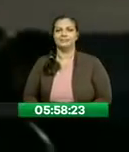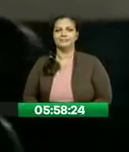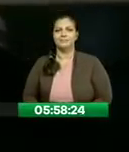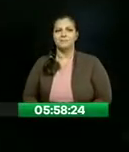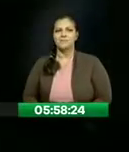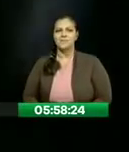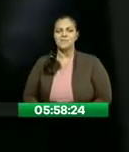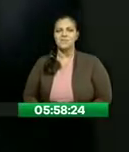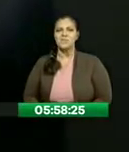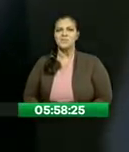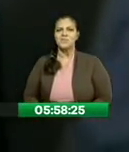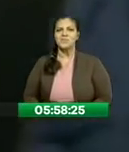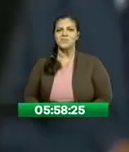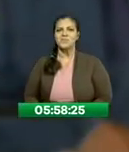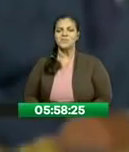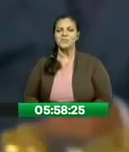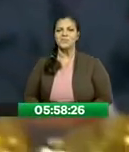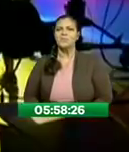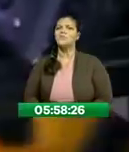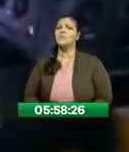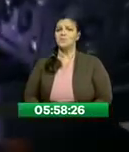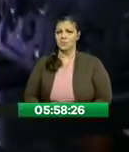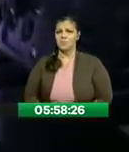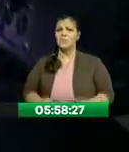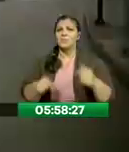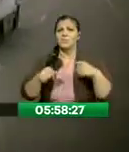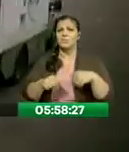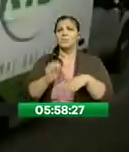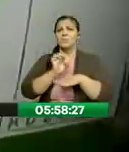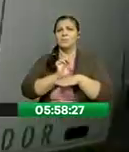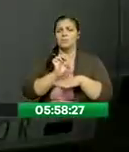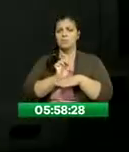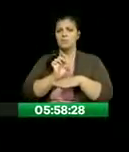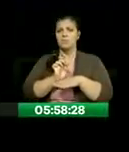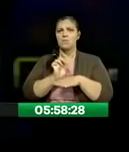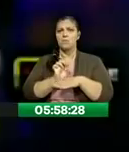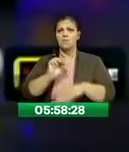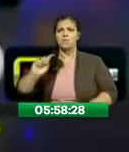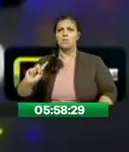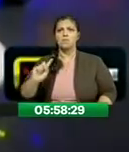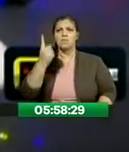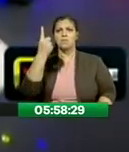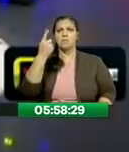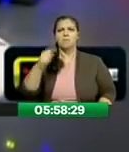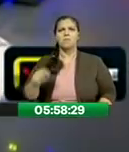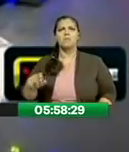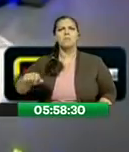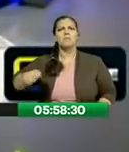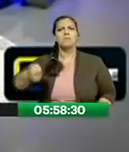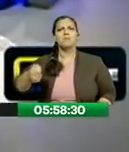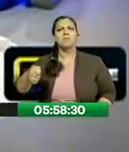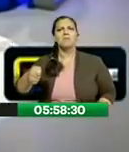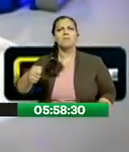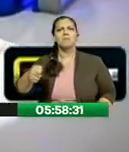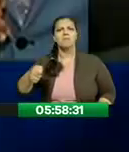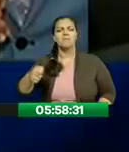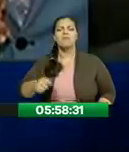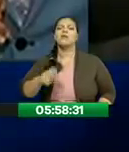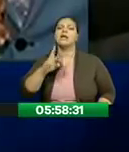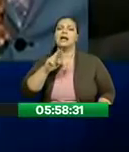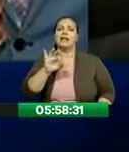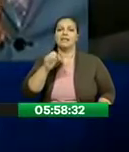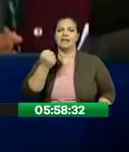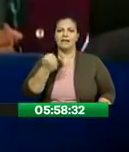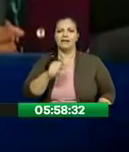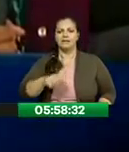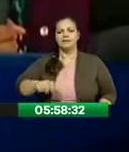de la televisión ecuatoriana, un canal icónico porque es el primer canal del Ecuador, mi querida Mayrita. Sí. Me dice, bueno, yo hablaba